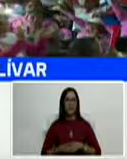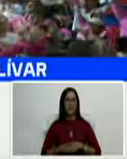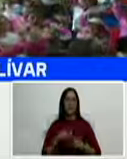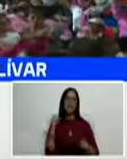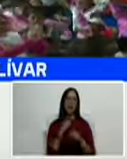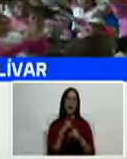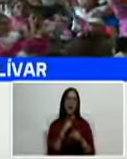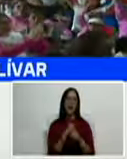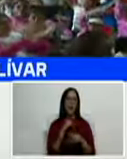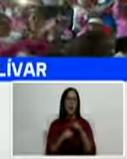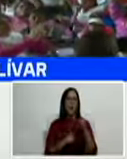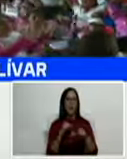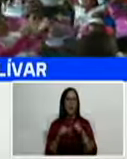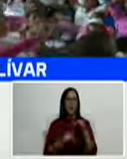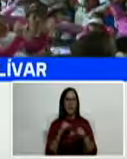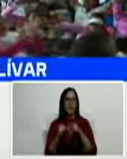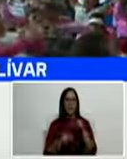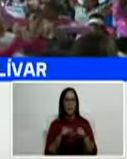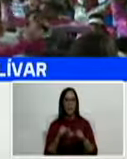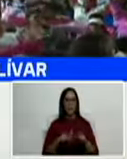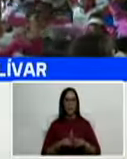Trabajo en colectivo.